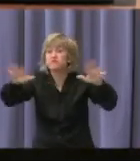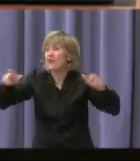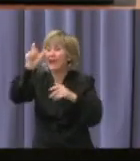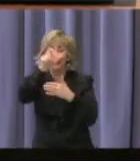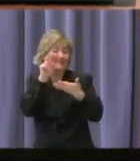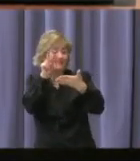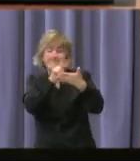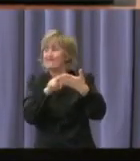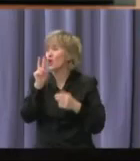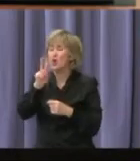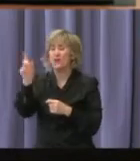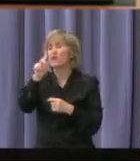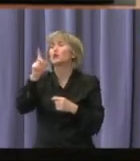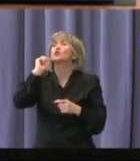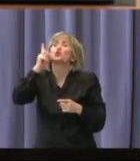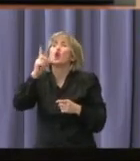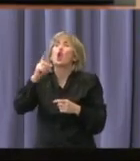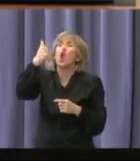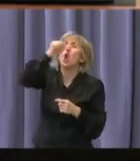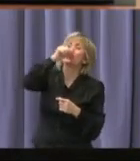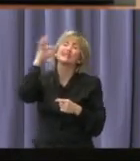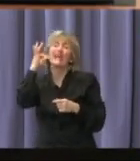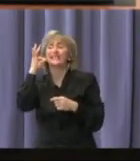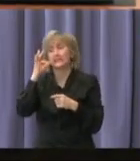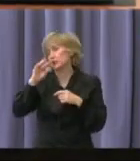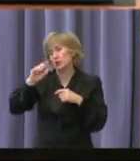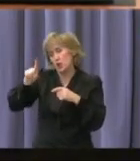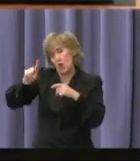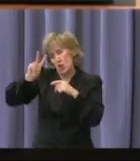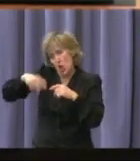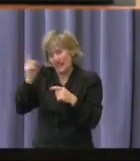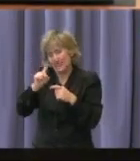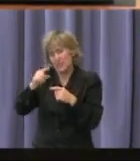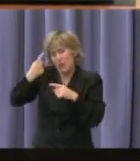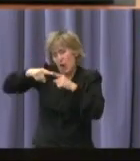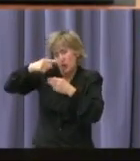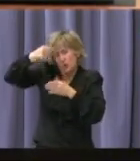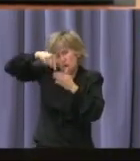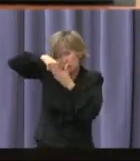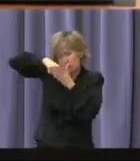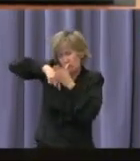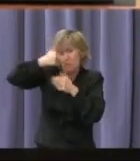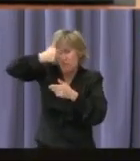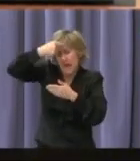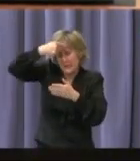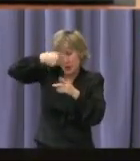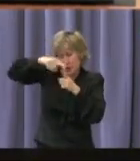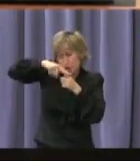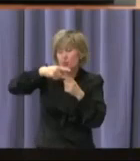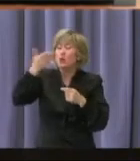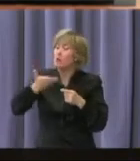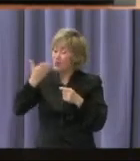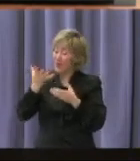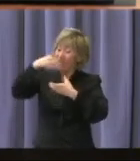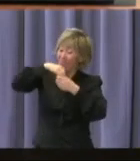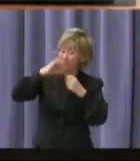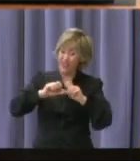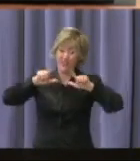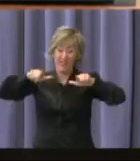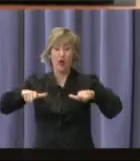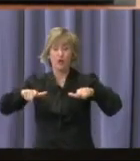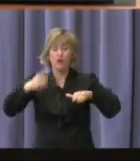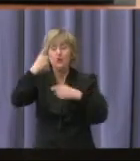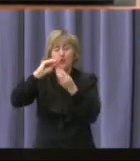allá de los y las. Entonces, yo quería un poco decir, es que hay muchas cosas que trabajar del lenguaje en el aula. Y además de una